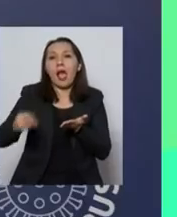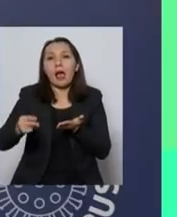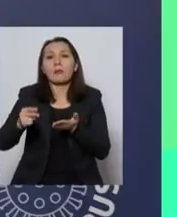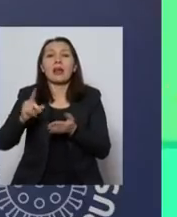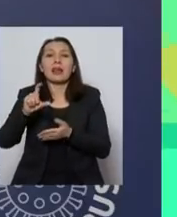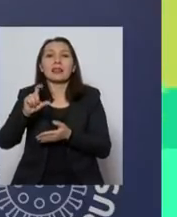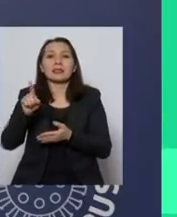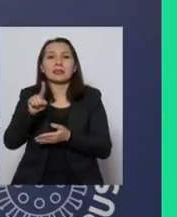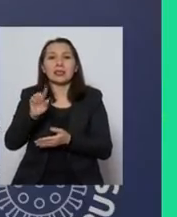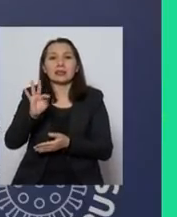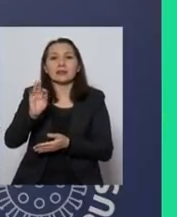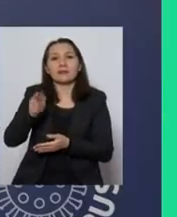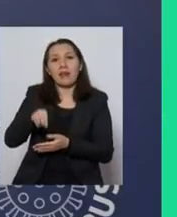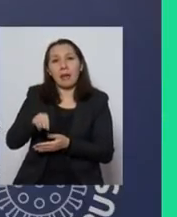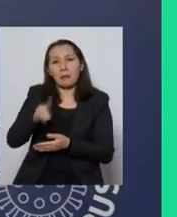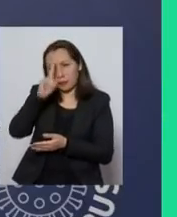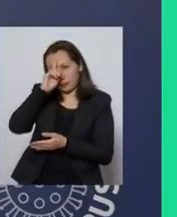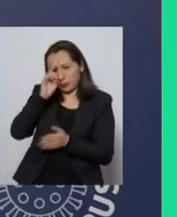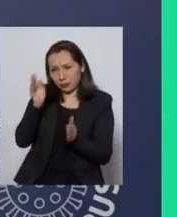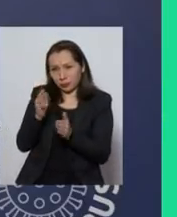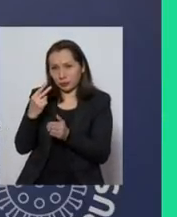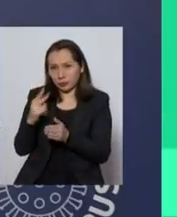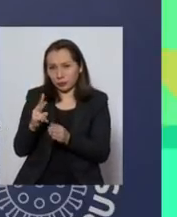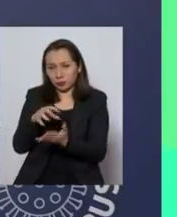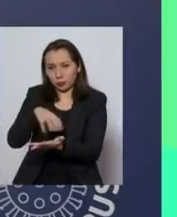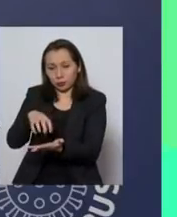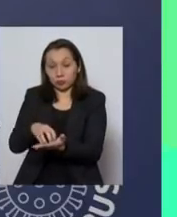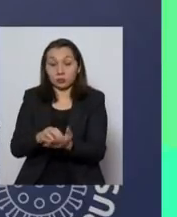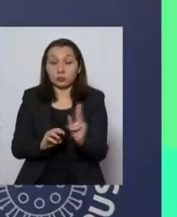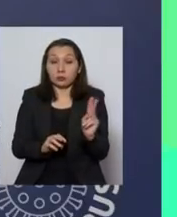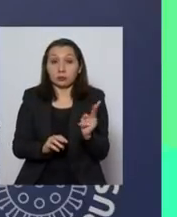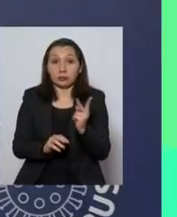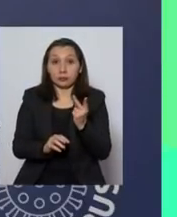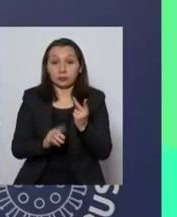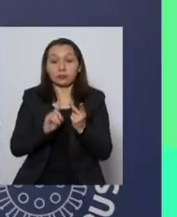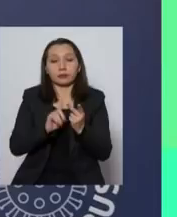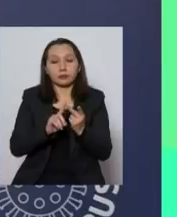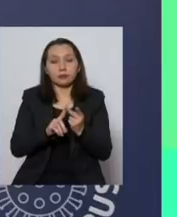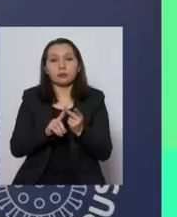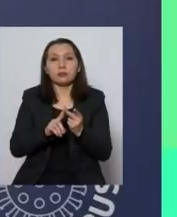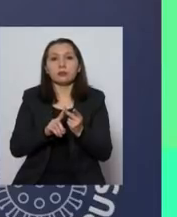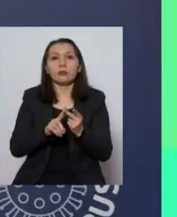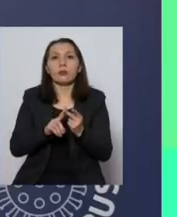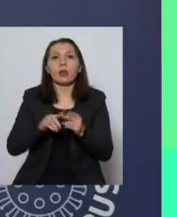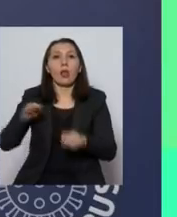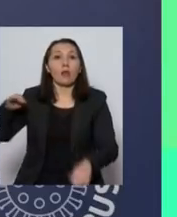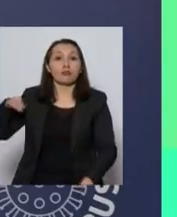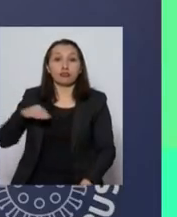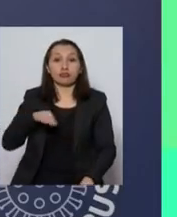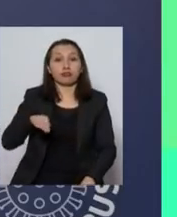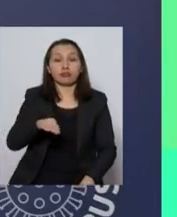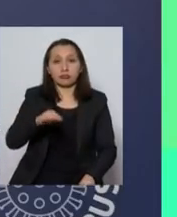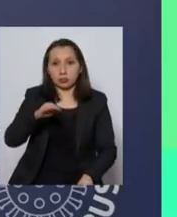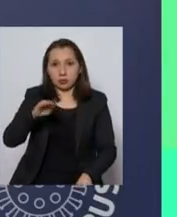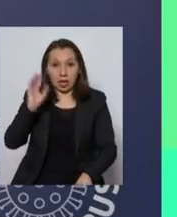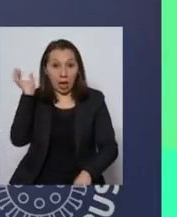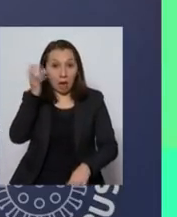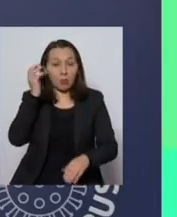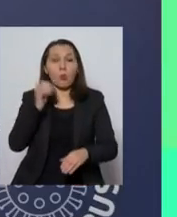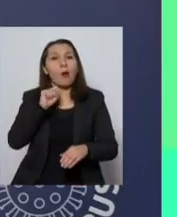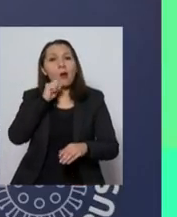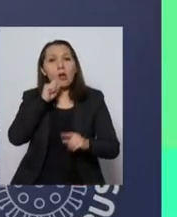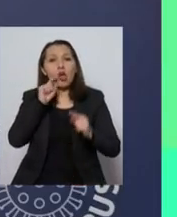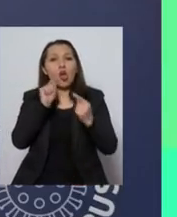salud familiar de dicha comuna. En segundo lugar, en el patio de ambulancias se está haciendo un triage. Esto